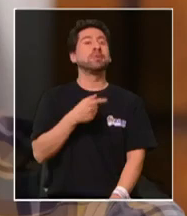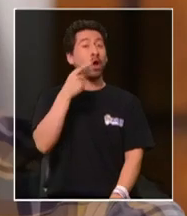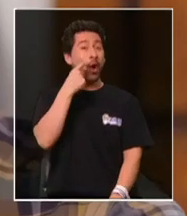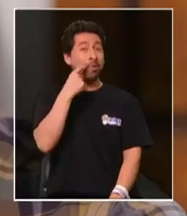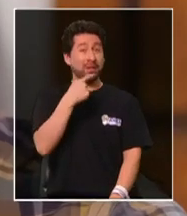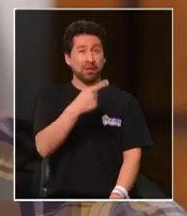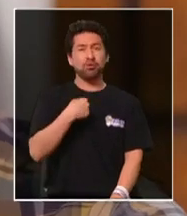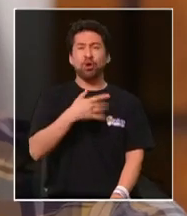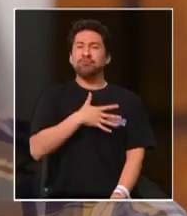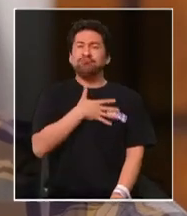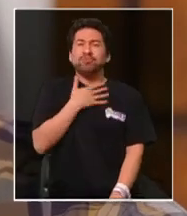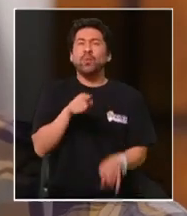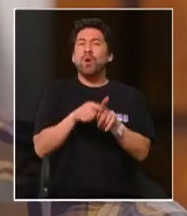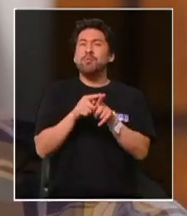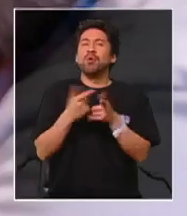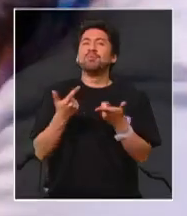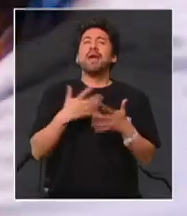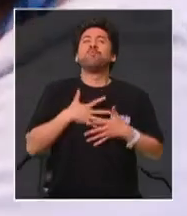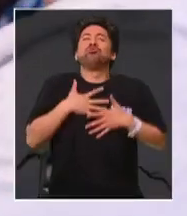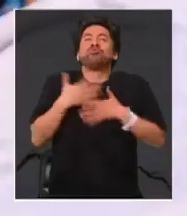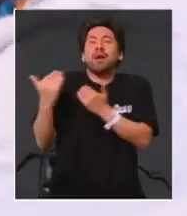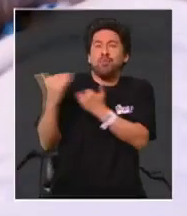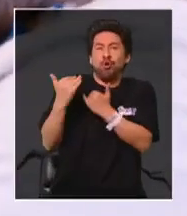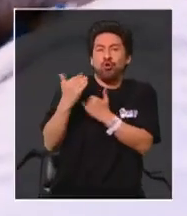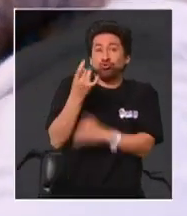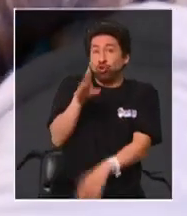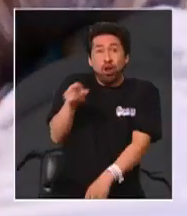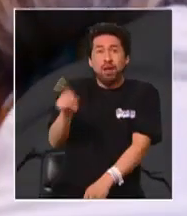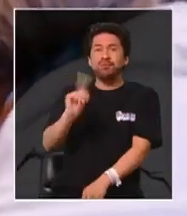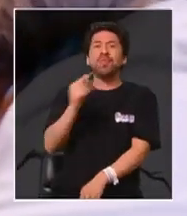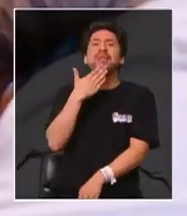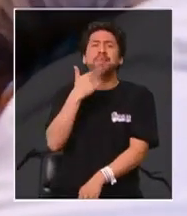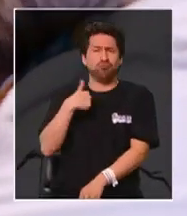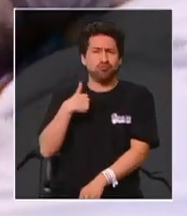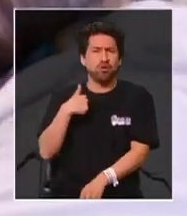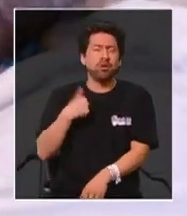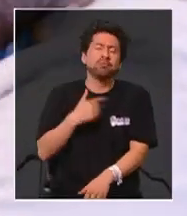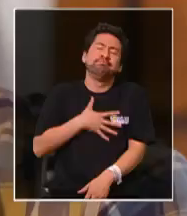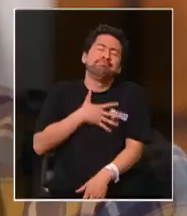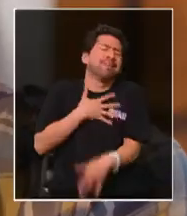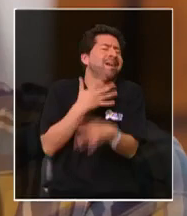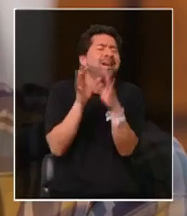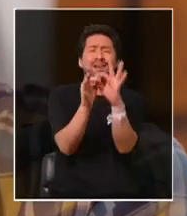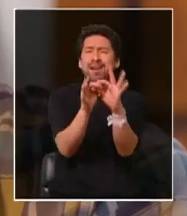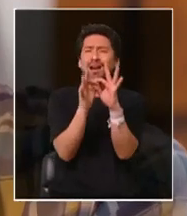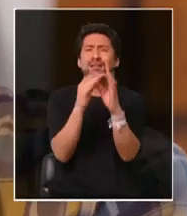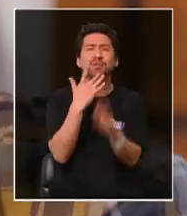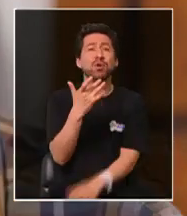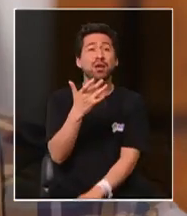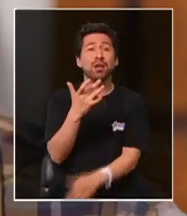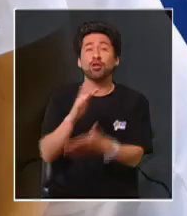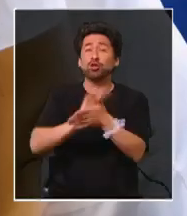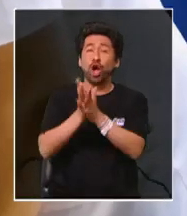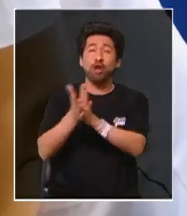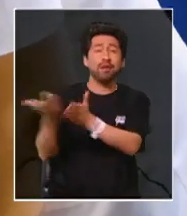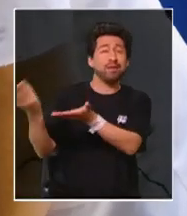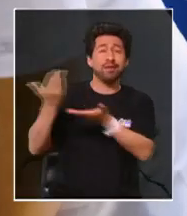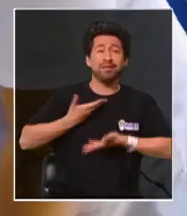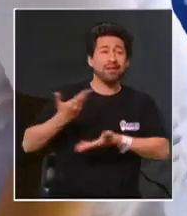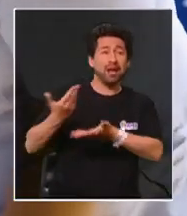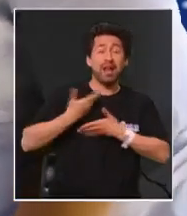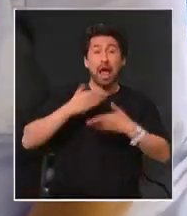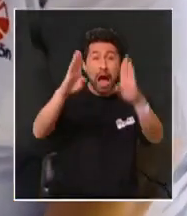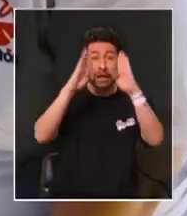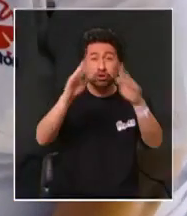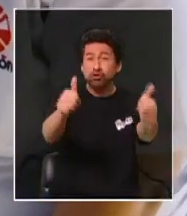apoyo emocional, no tan solo él. Entonces yo me siento totalmente agradecido porque todo lo que nos han entregado. La atención es